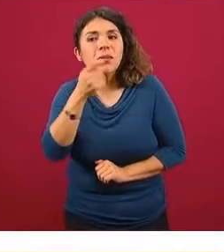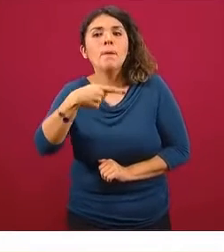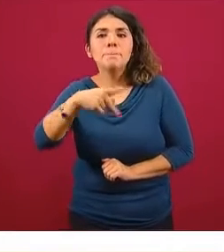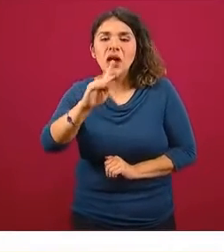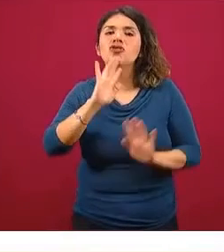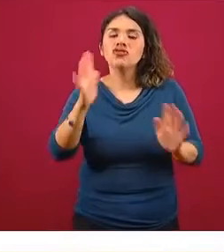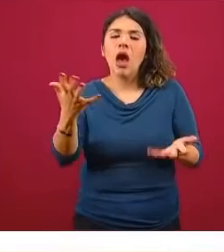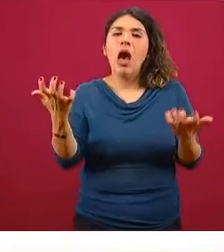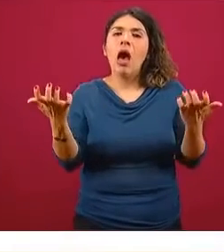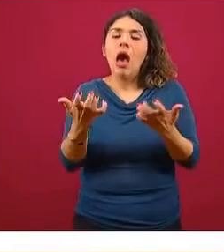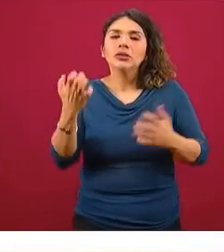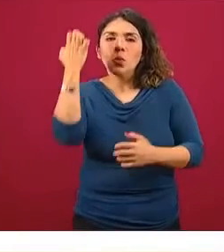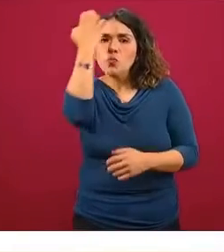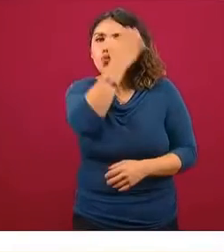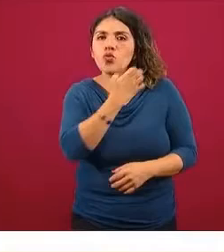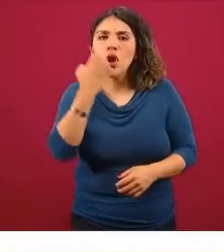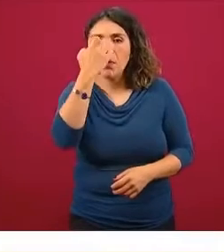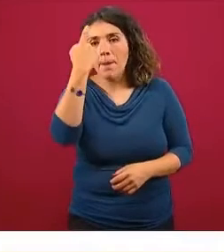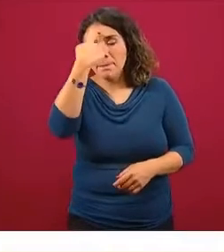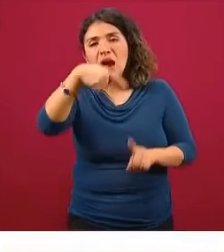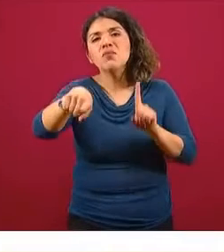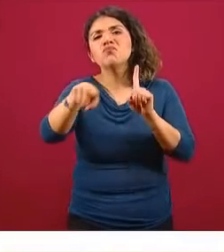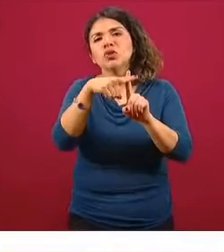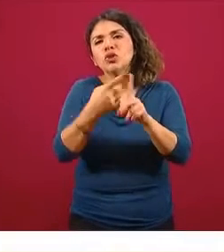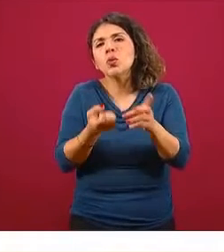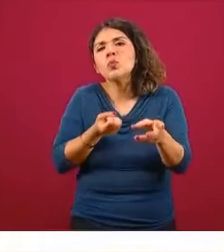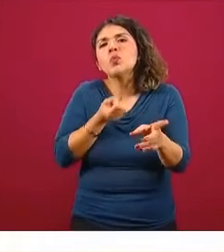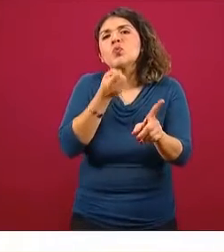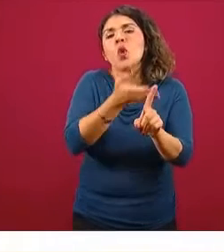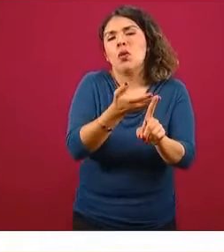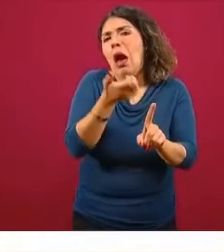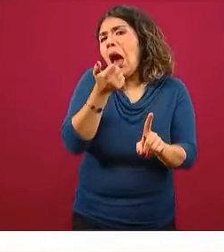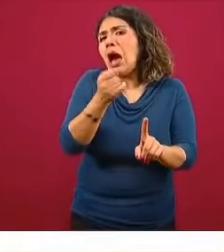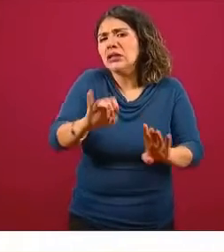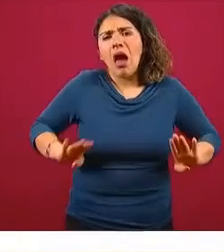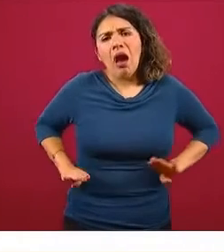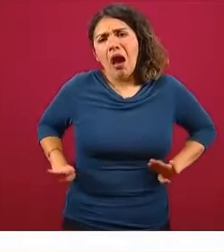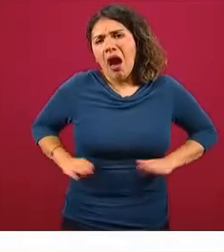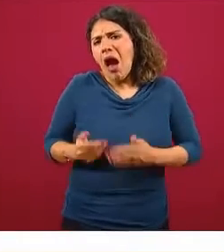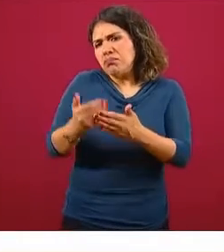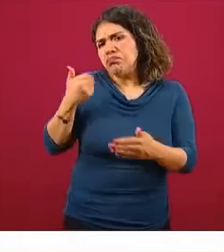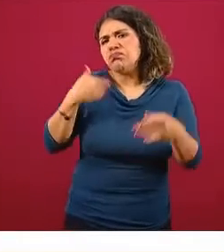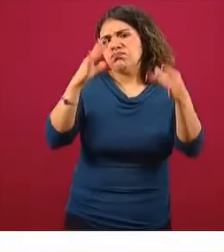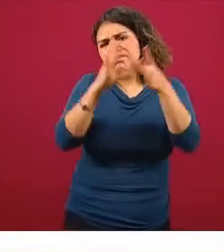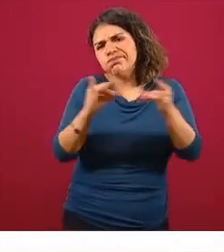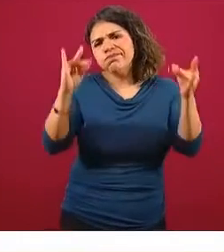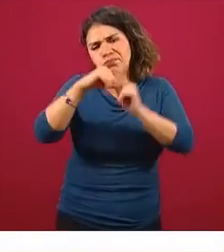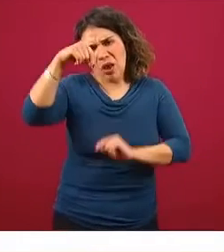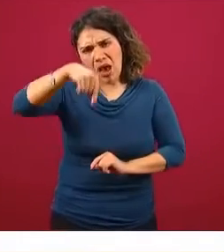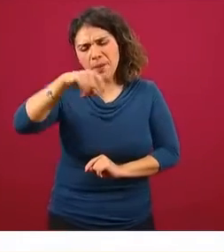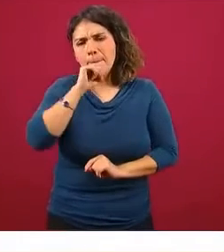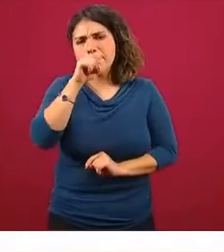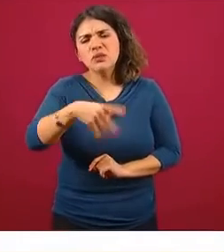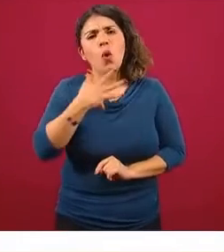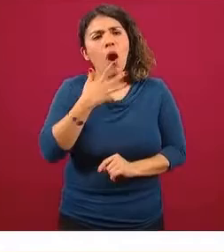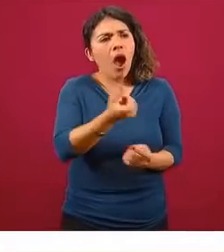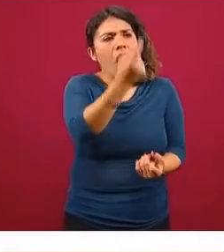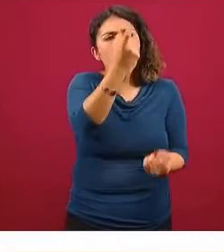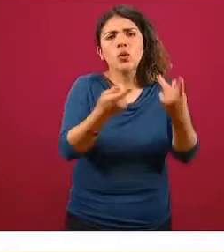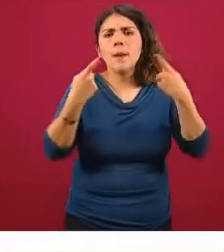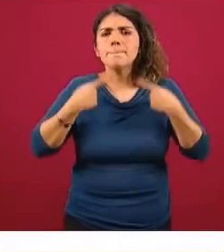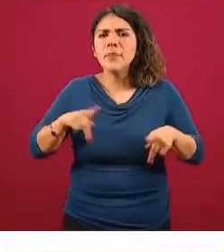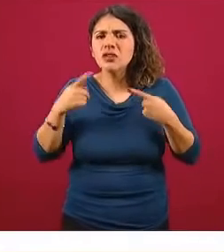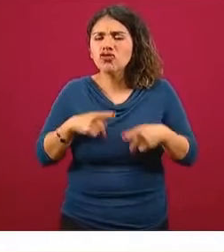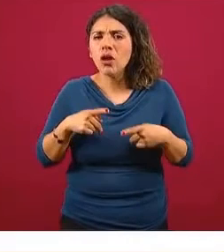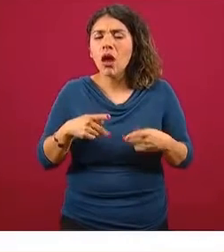hemos aplicado el porcentaje de positividad. Esto lo hemos venido haciendo y lo explicamos aquí varias veces. Hay personas